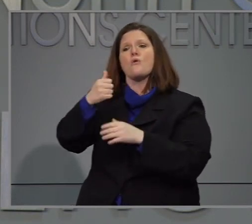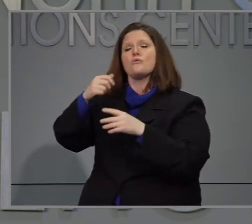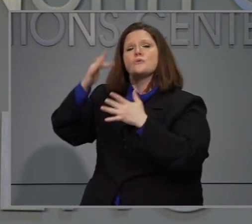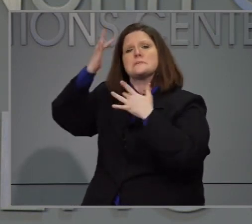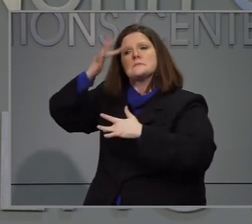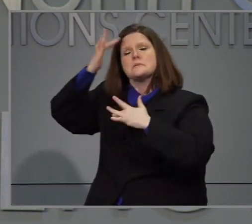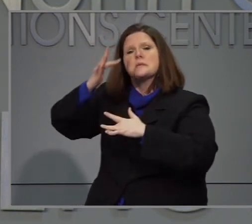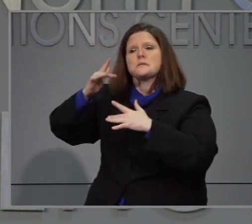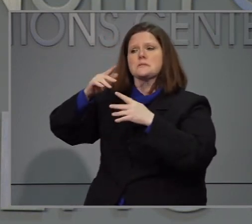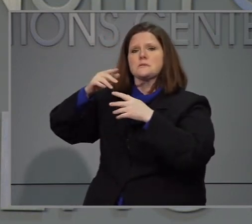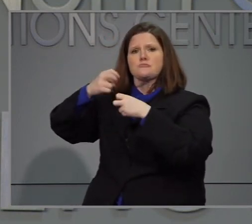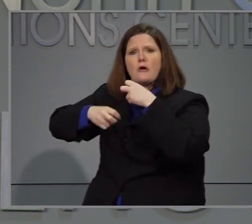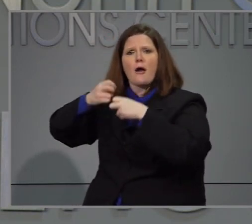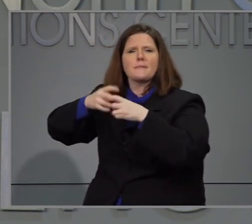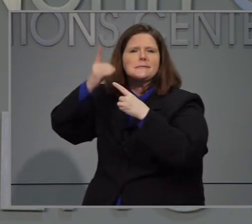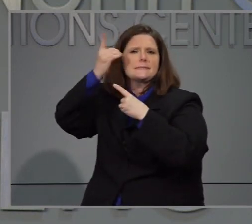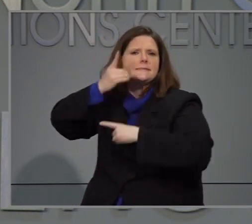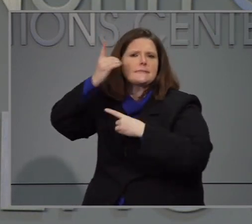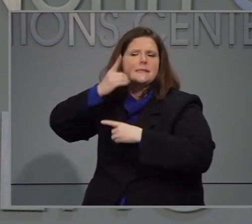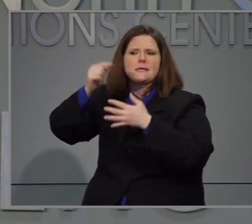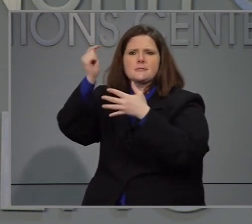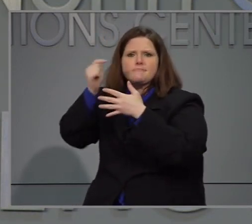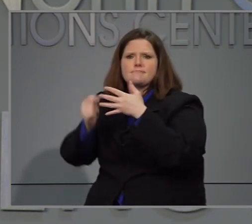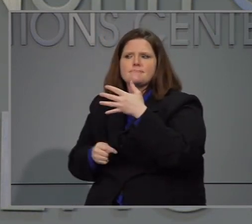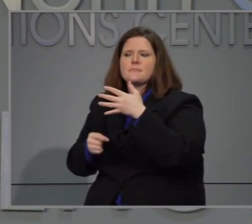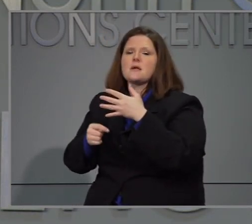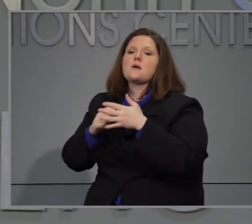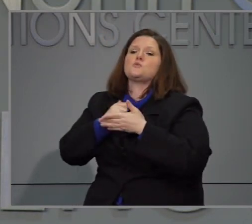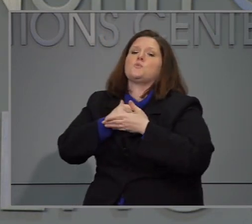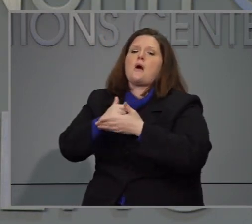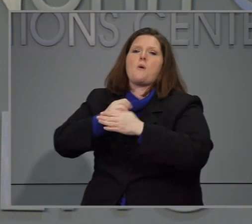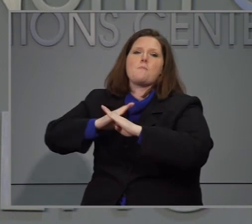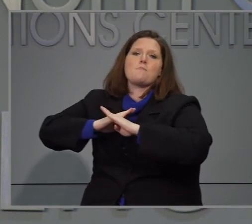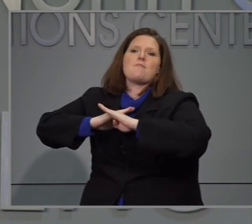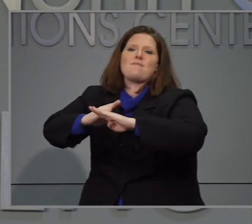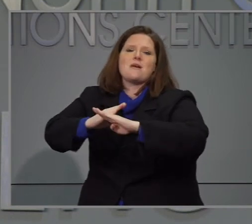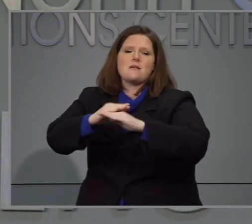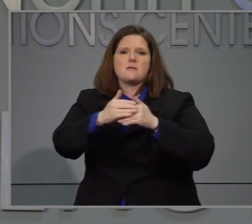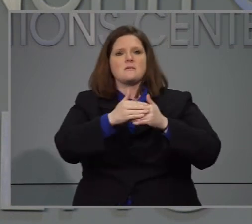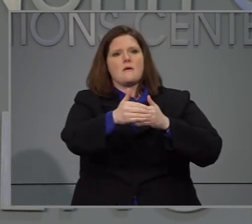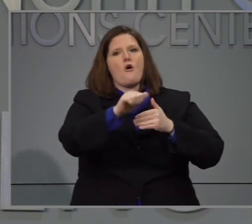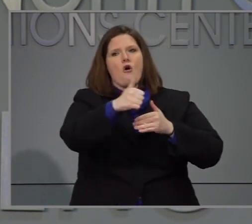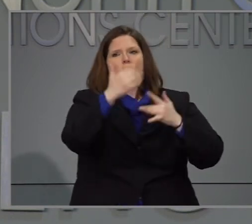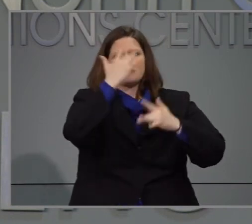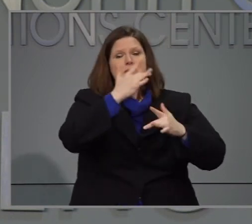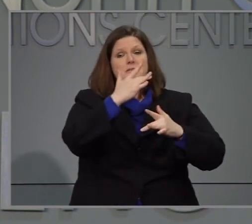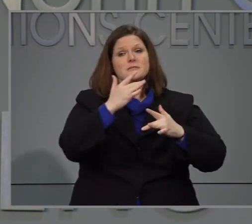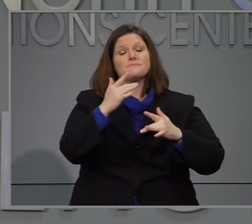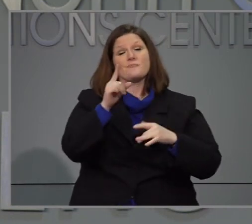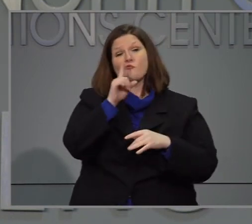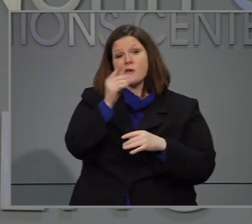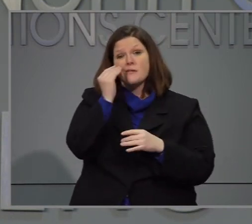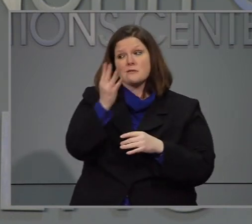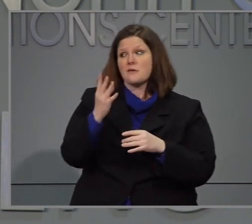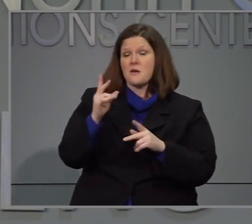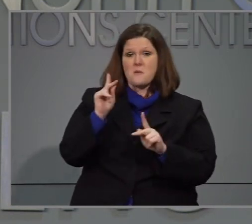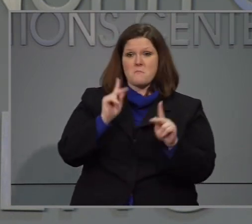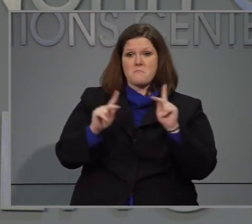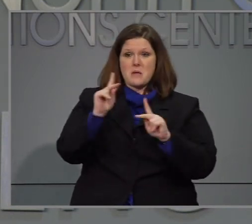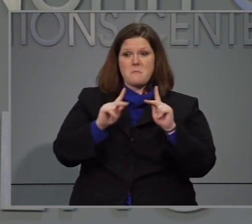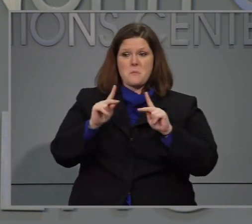sanas y puedan lidiar con otras condiciones crónicas y enfermedades y también salud preventiva, lo